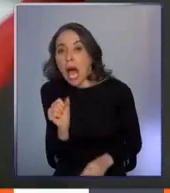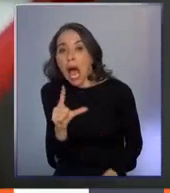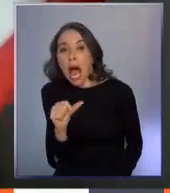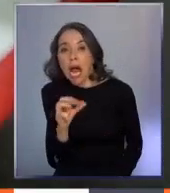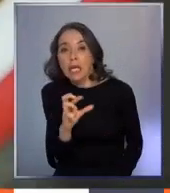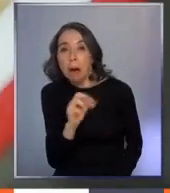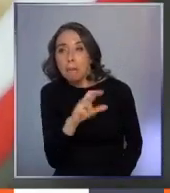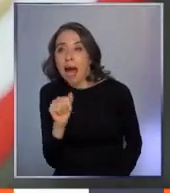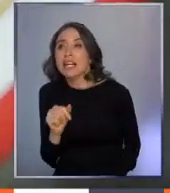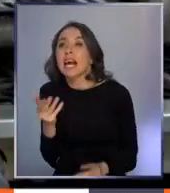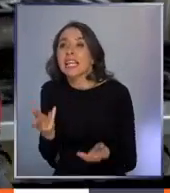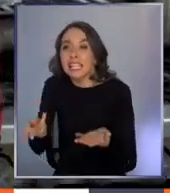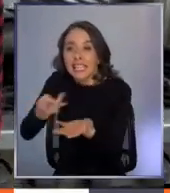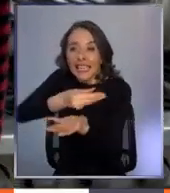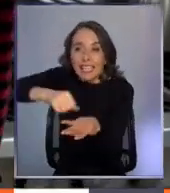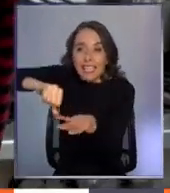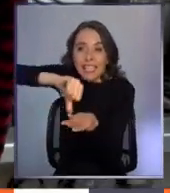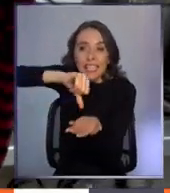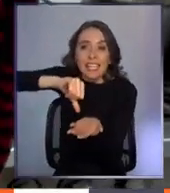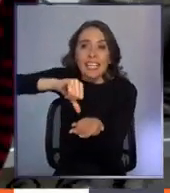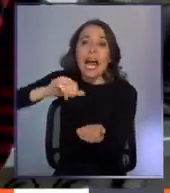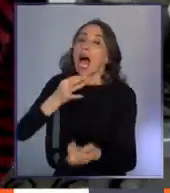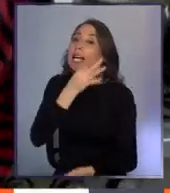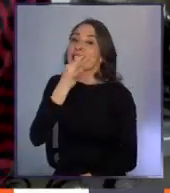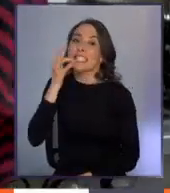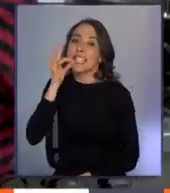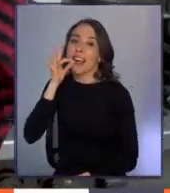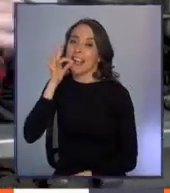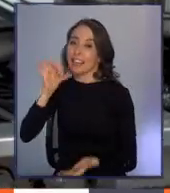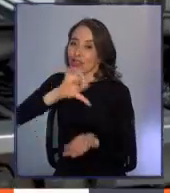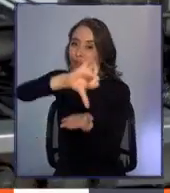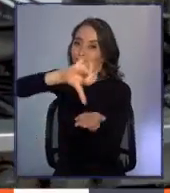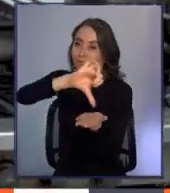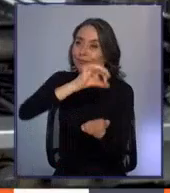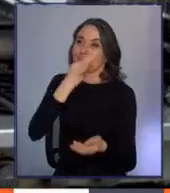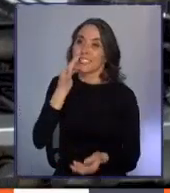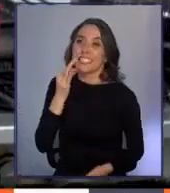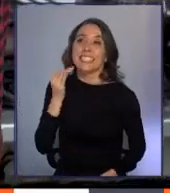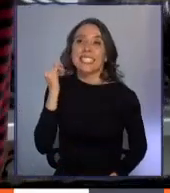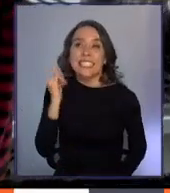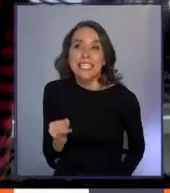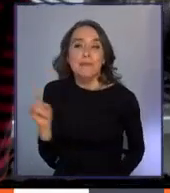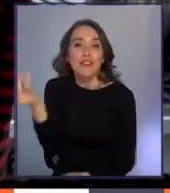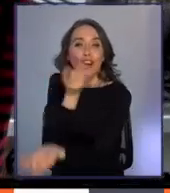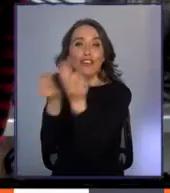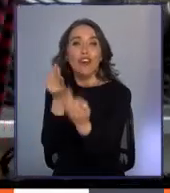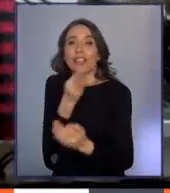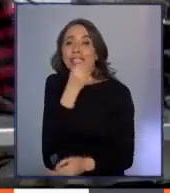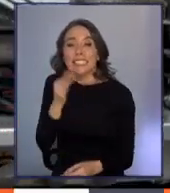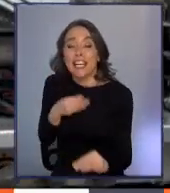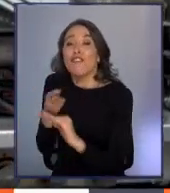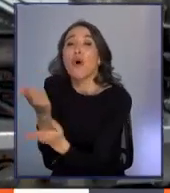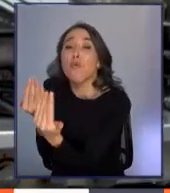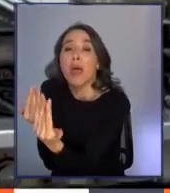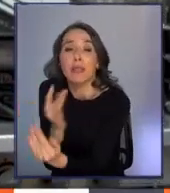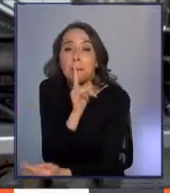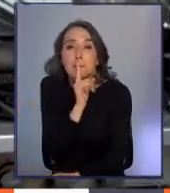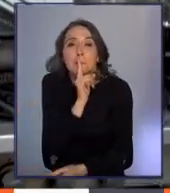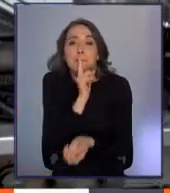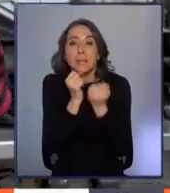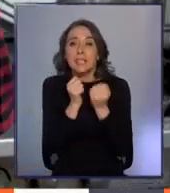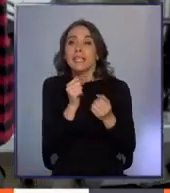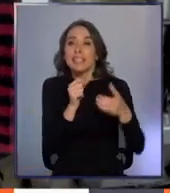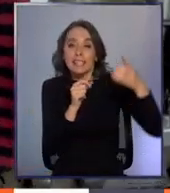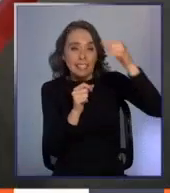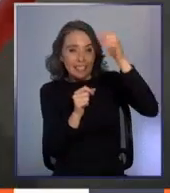¿Qué le estás echando ese aderezo? El aderezo secreto de la casa. ¡Ay, siempre! Secreto. De nuevo, ¿sabes que nadie me quiere compartir los secretos? Porque este color,